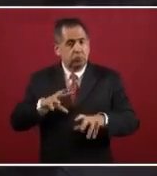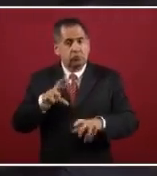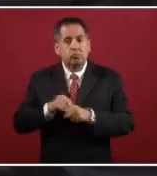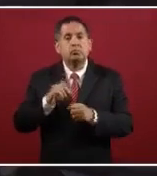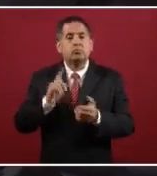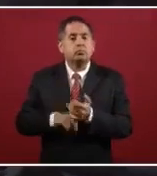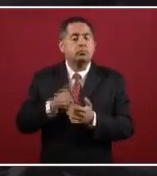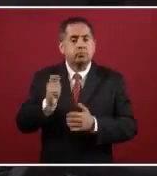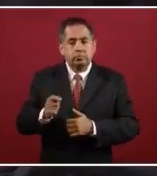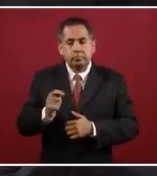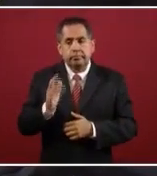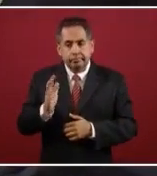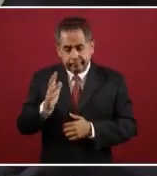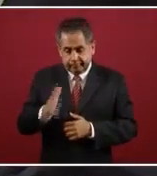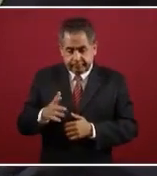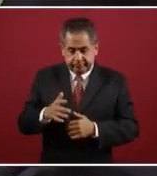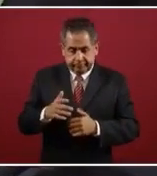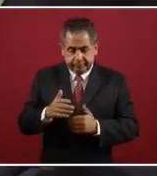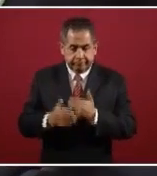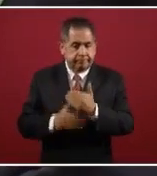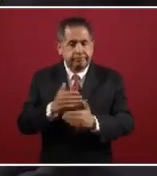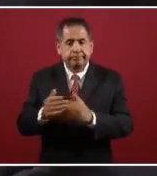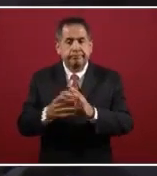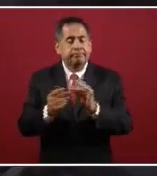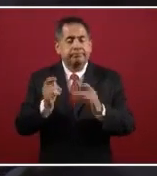se haya logrado